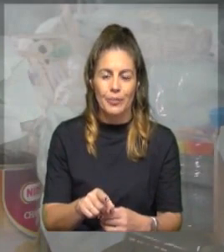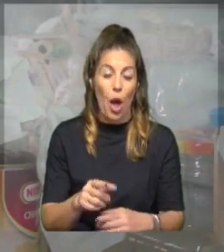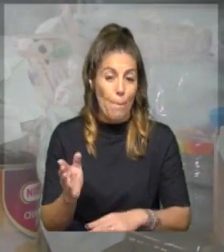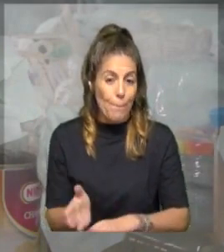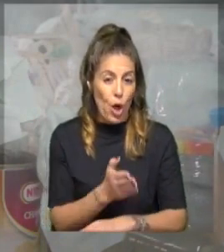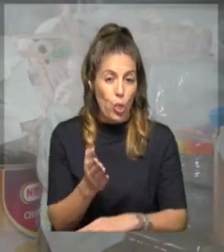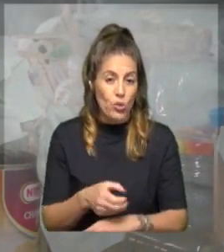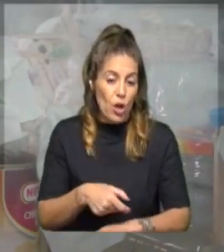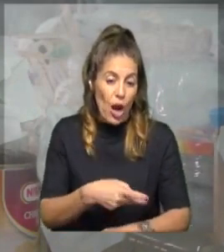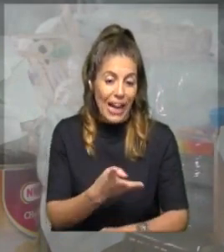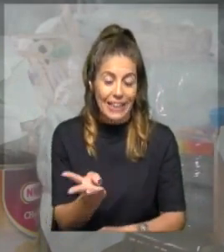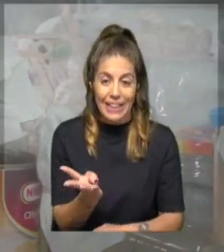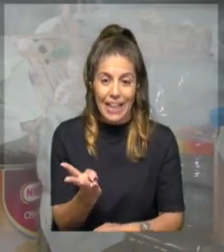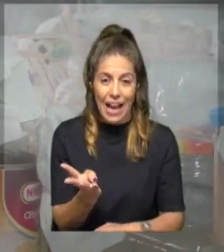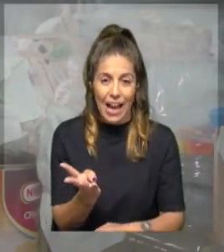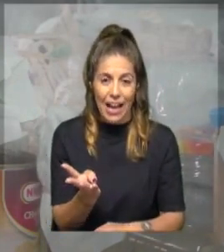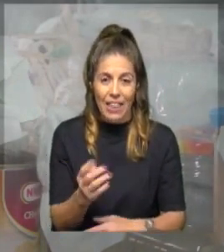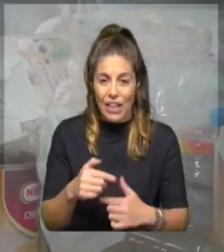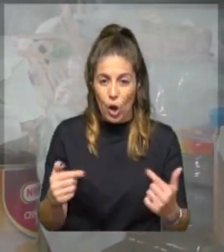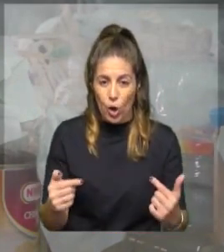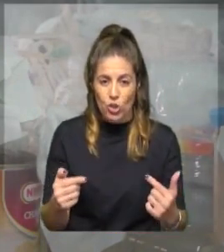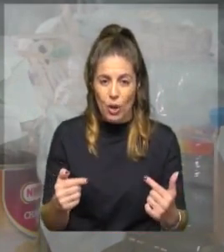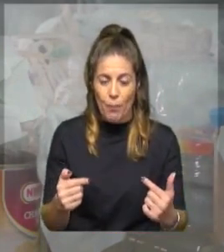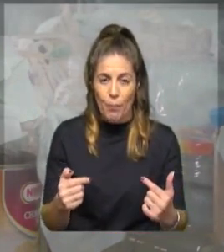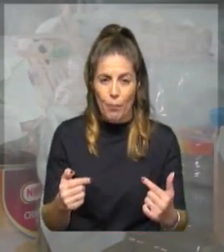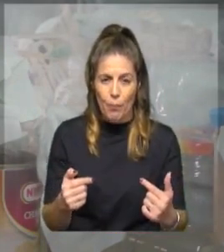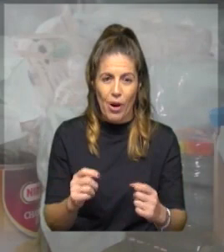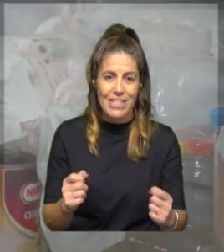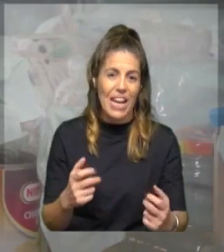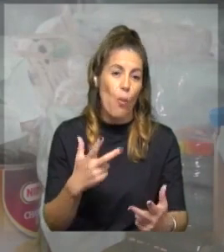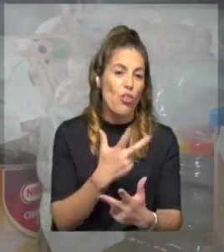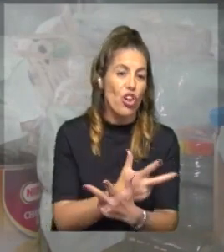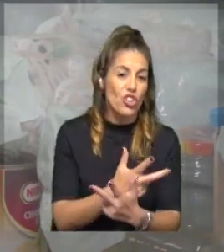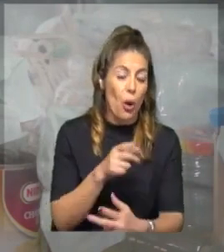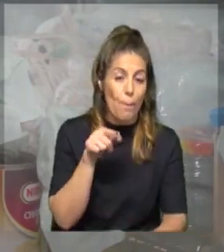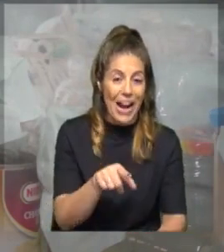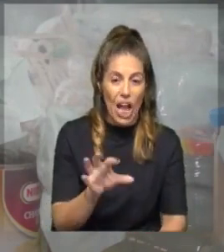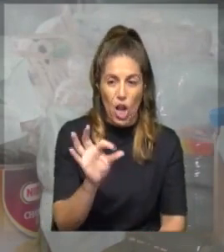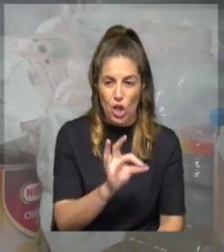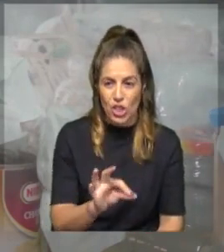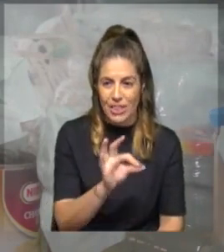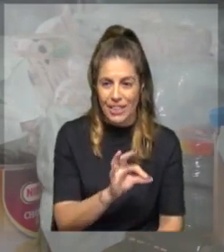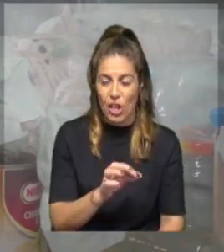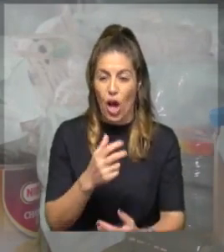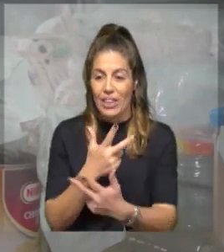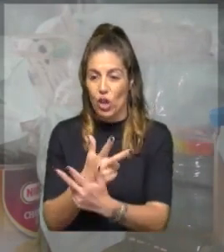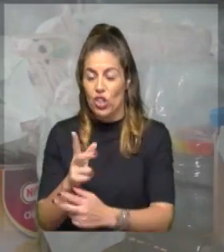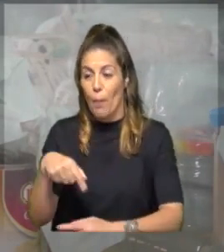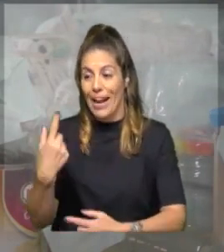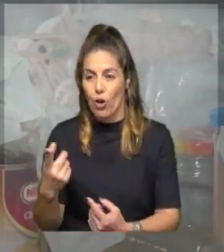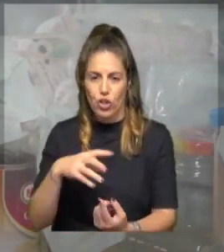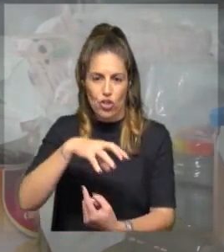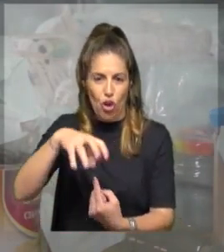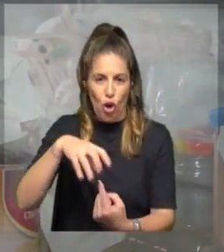producen una cantidad de metabolitos secundarios que pueden ser o tóxicos para los insectos o tóxicos para otros hongos,